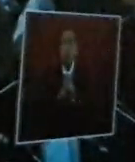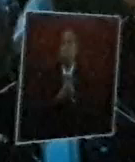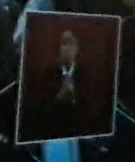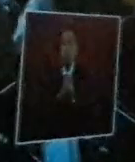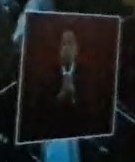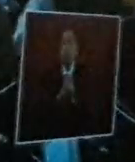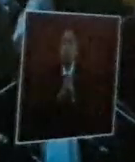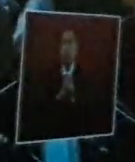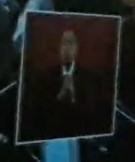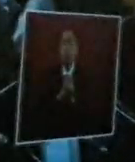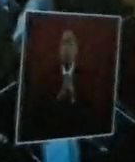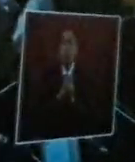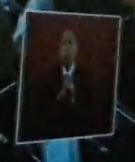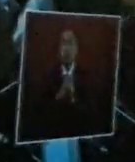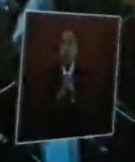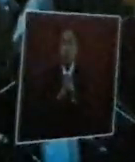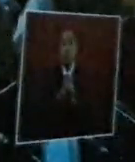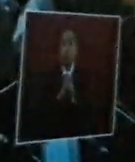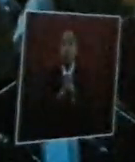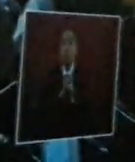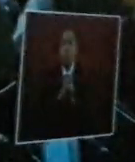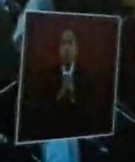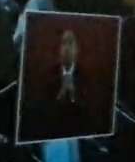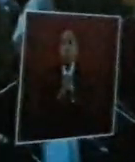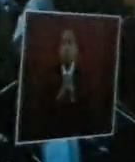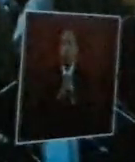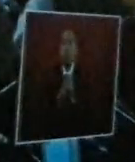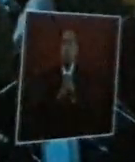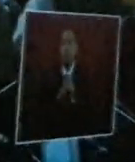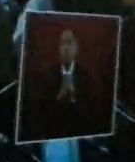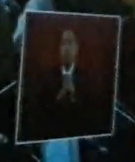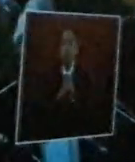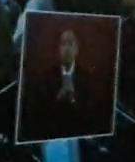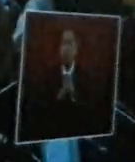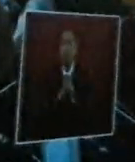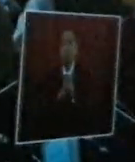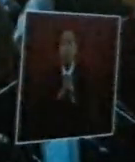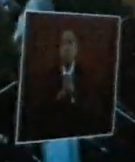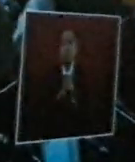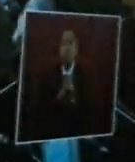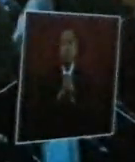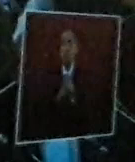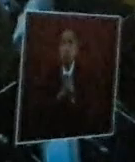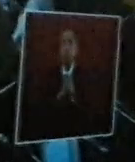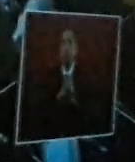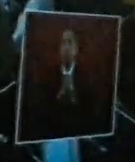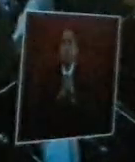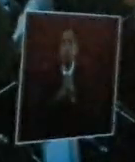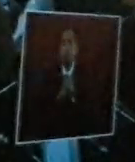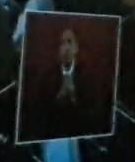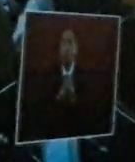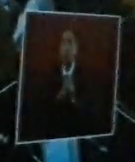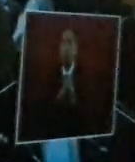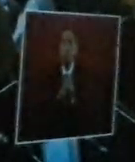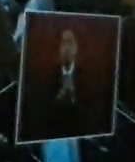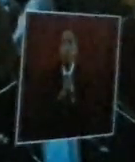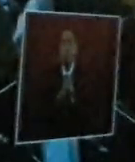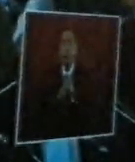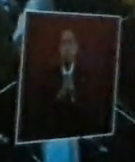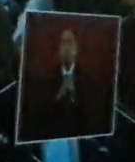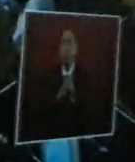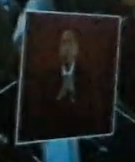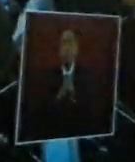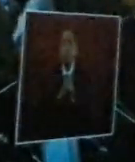la pregunta, desde que se instauró este régimen neoporfirista, como él